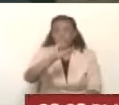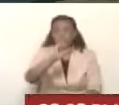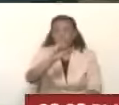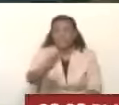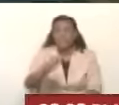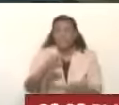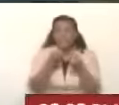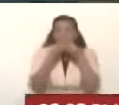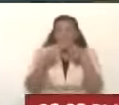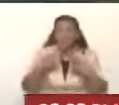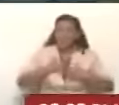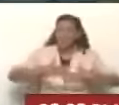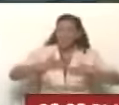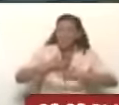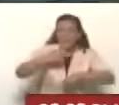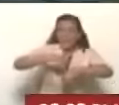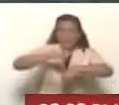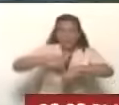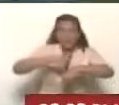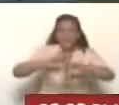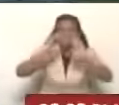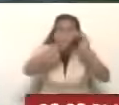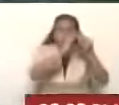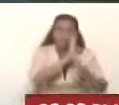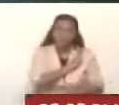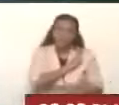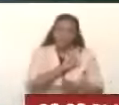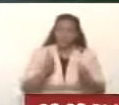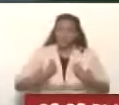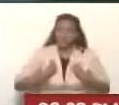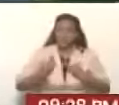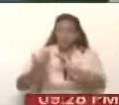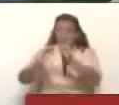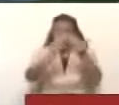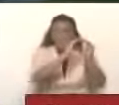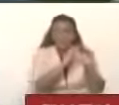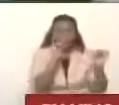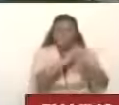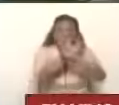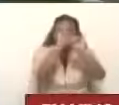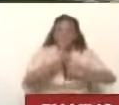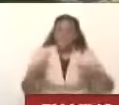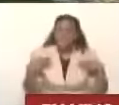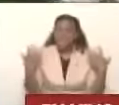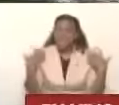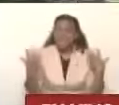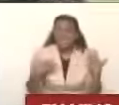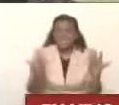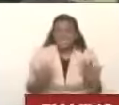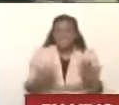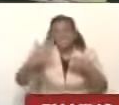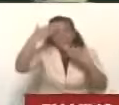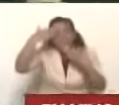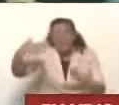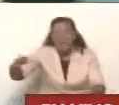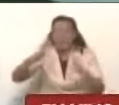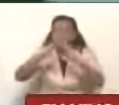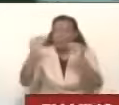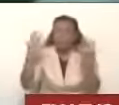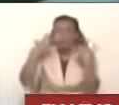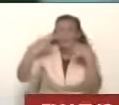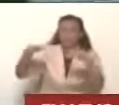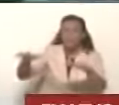grato agradable con estas mujeres de la comunidad que están felices, quieren saludarlo.